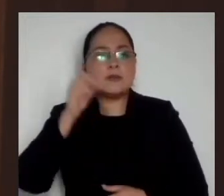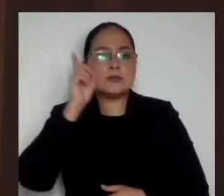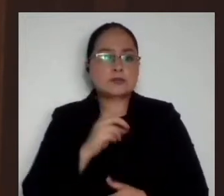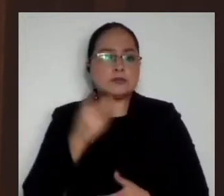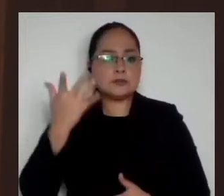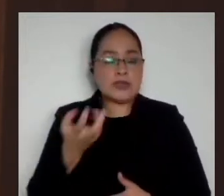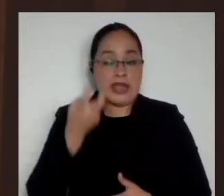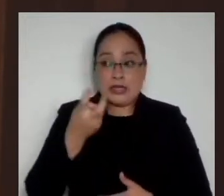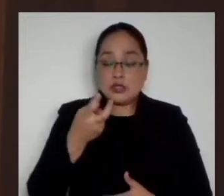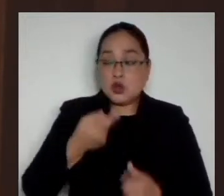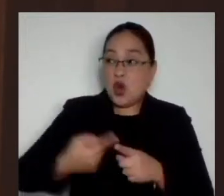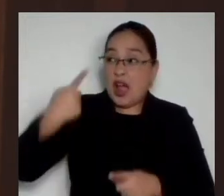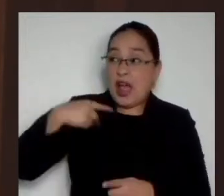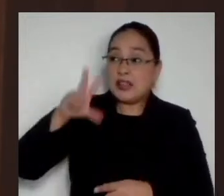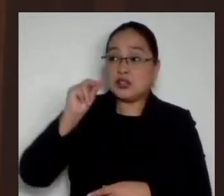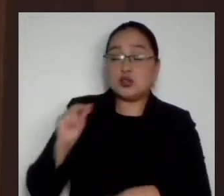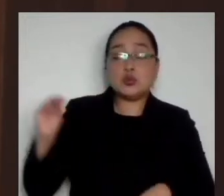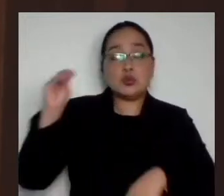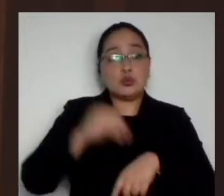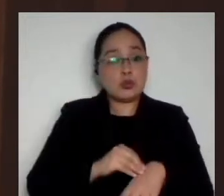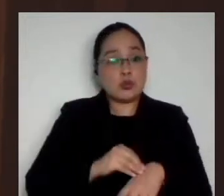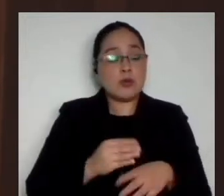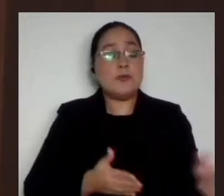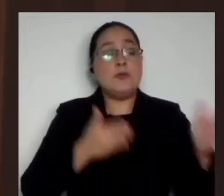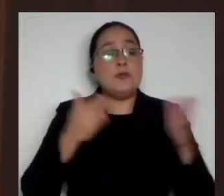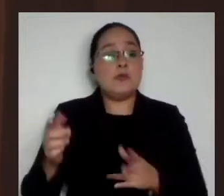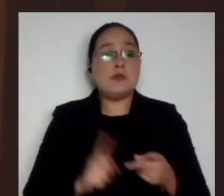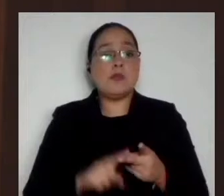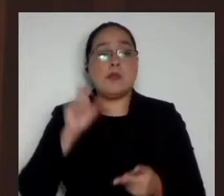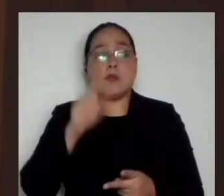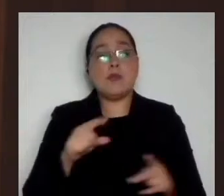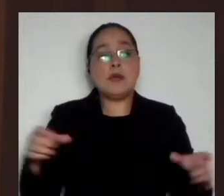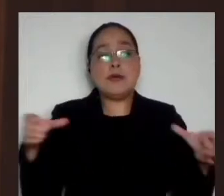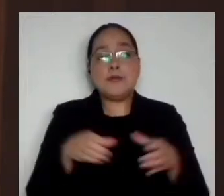Está el Centro Integral Oncológico de Ecatepec,